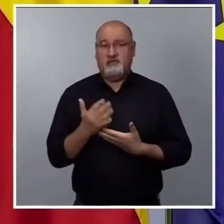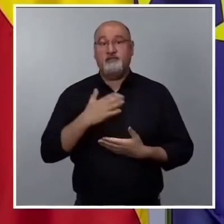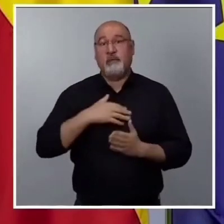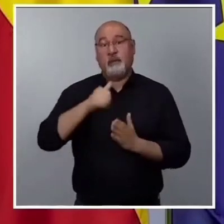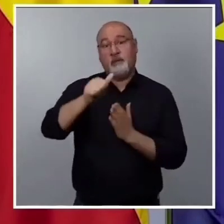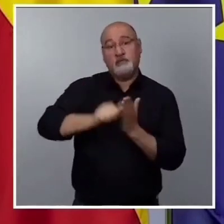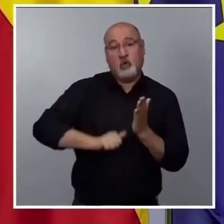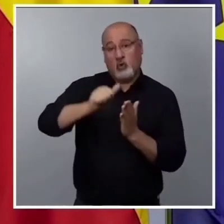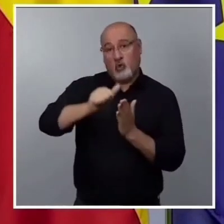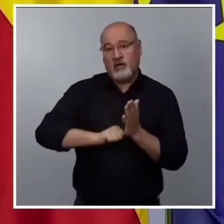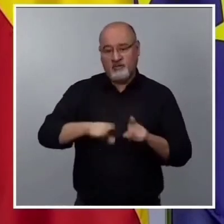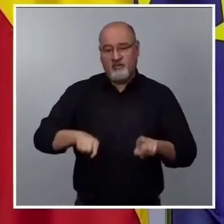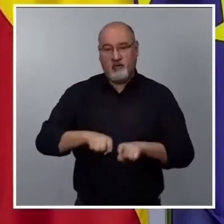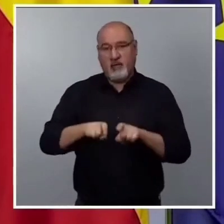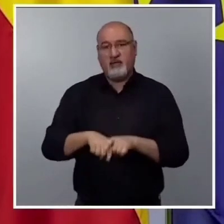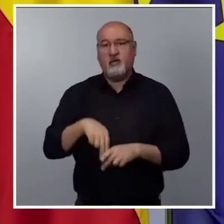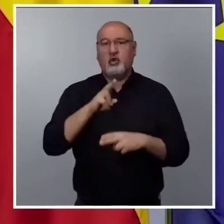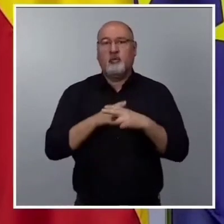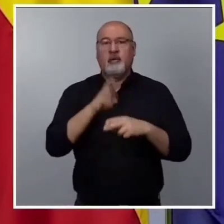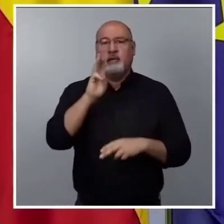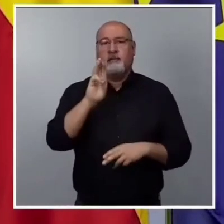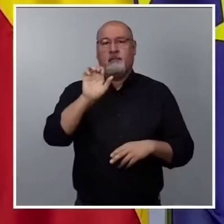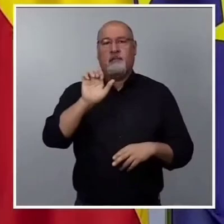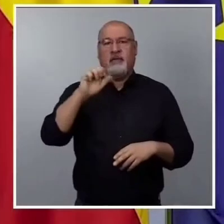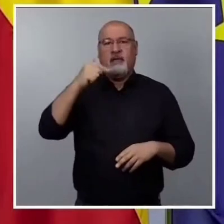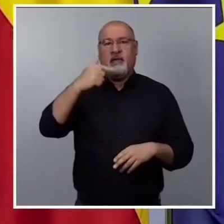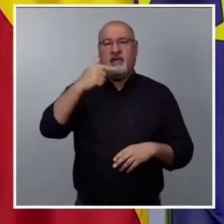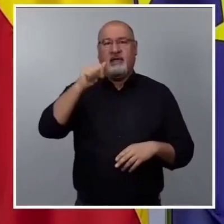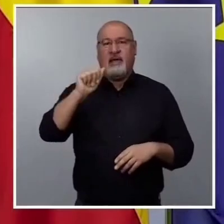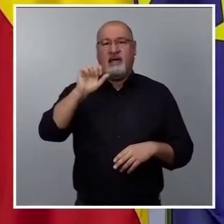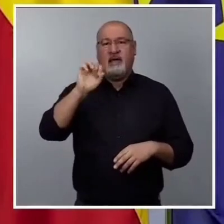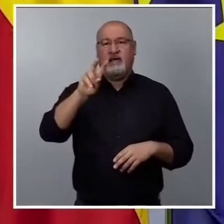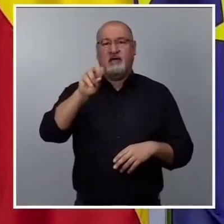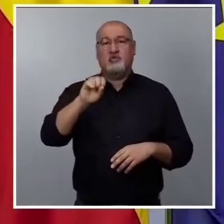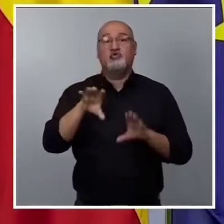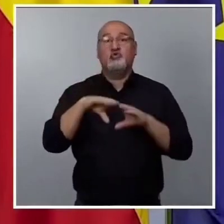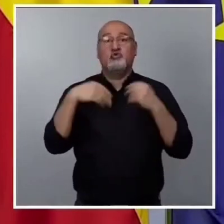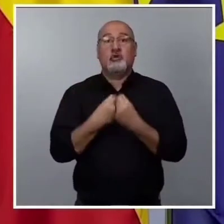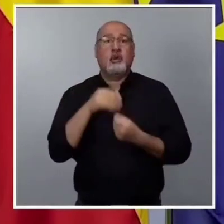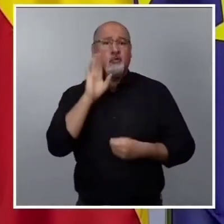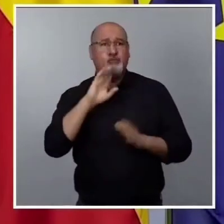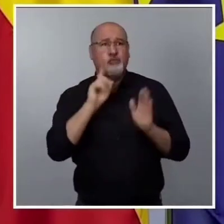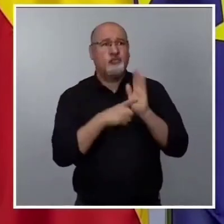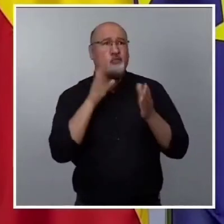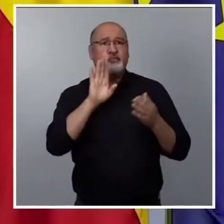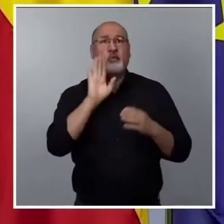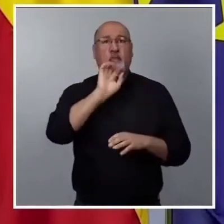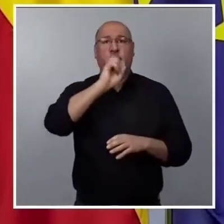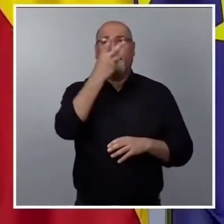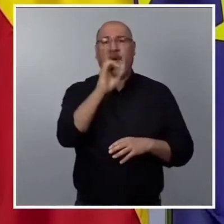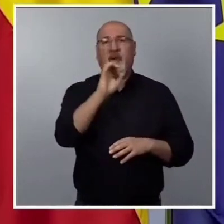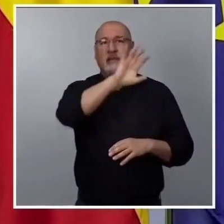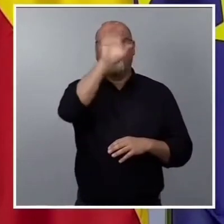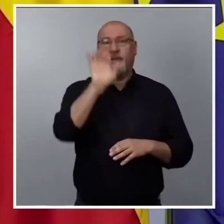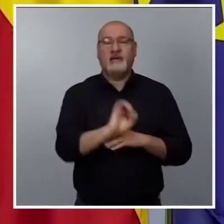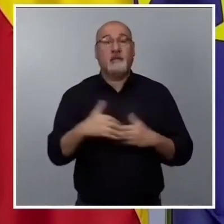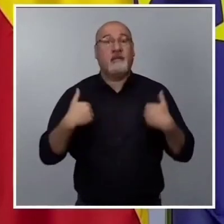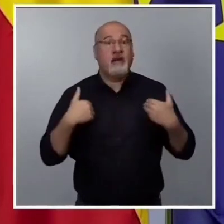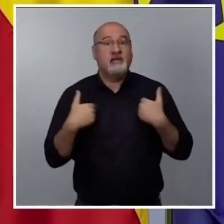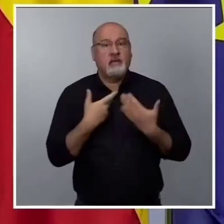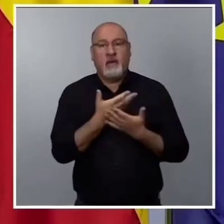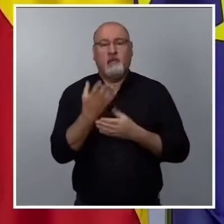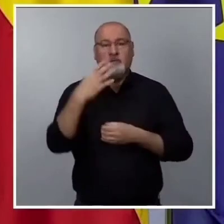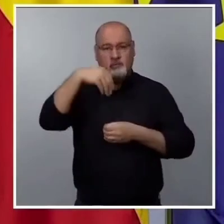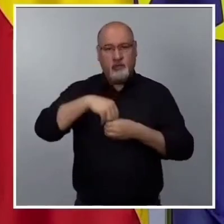ha sido utilizado de modo ilícito en al menos 20 países y que entre las víctimas de estas intervenciones se encuentran